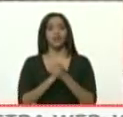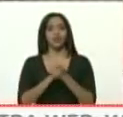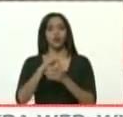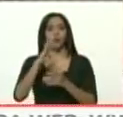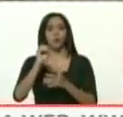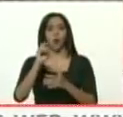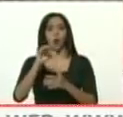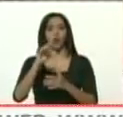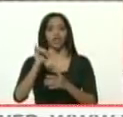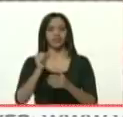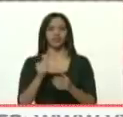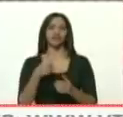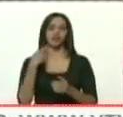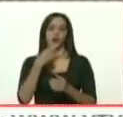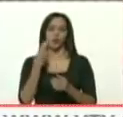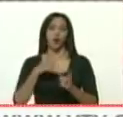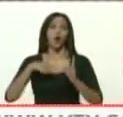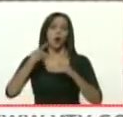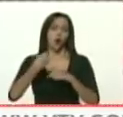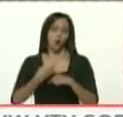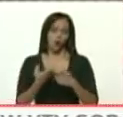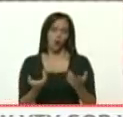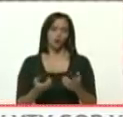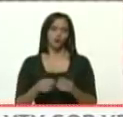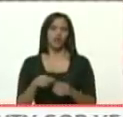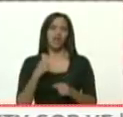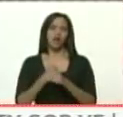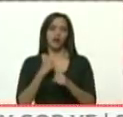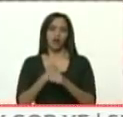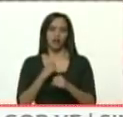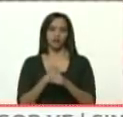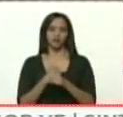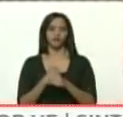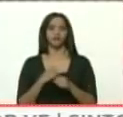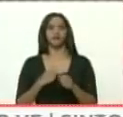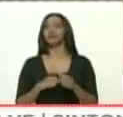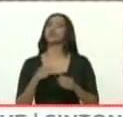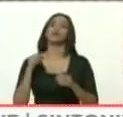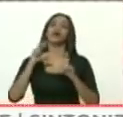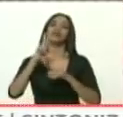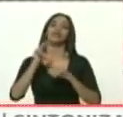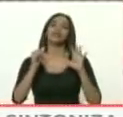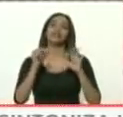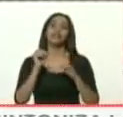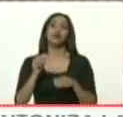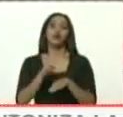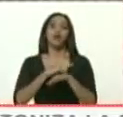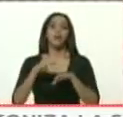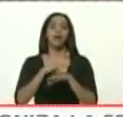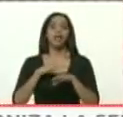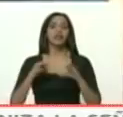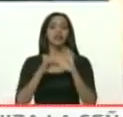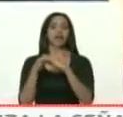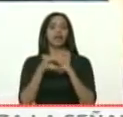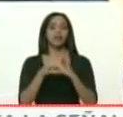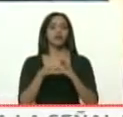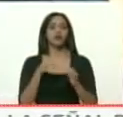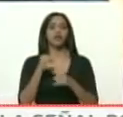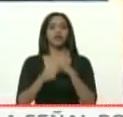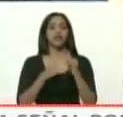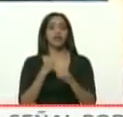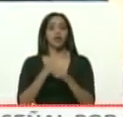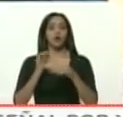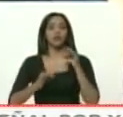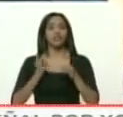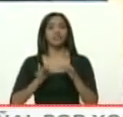encuentra cumpliendo con otros compromisos laborales. Estamos acá en 360 con el ministro de Relaciones Interiores, Justicia y Paz, Néstor